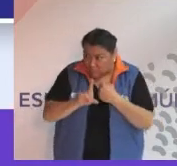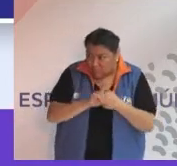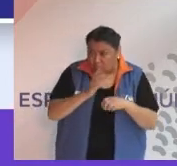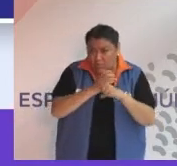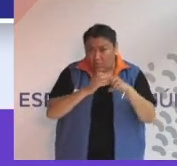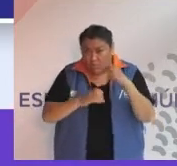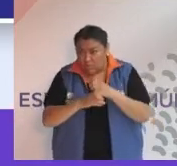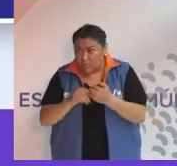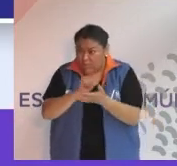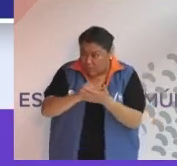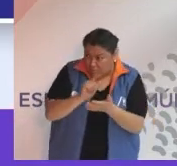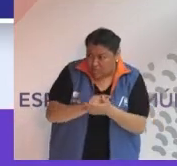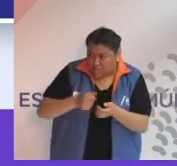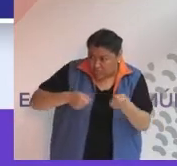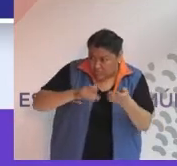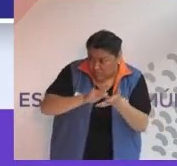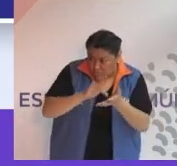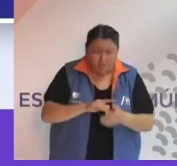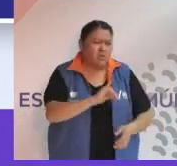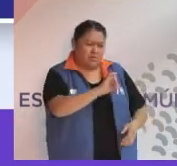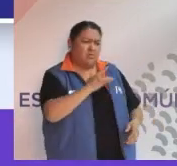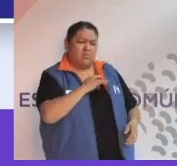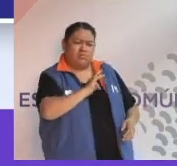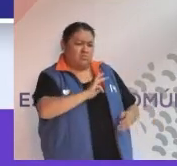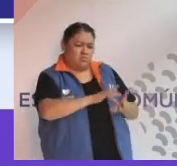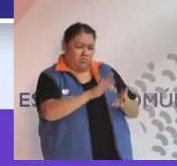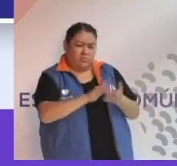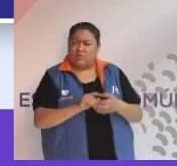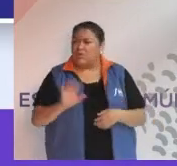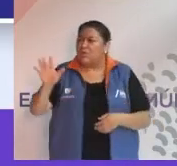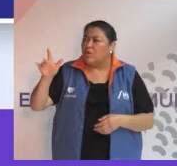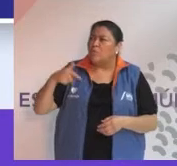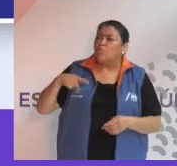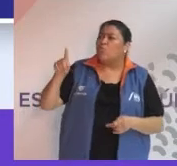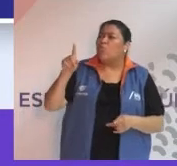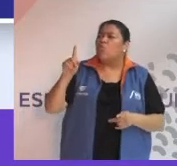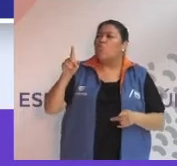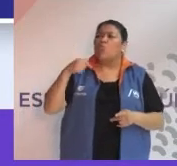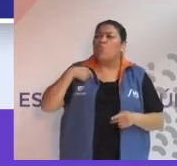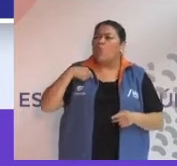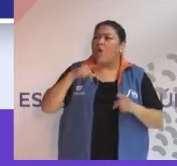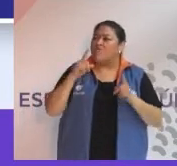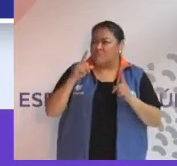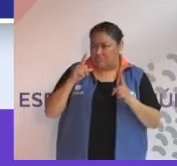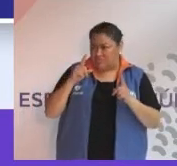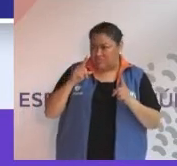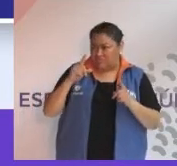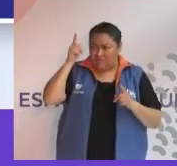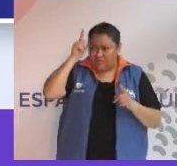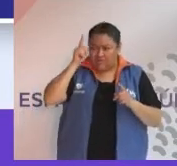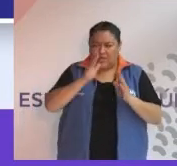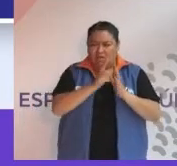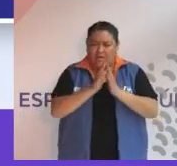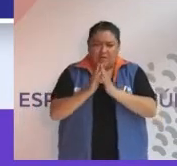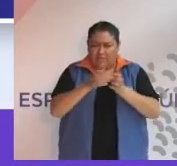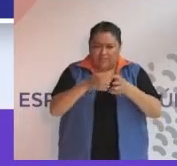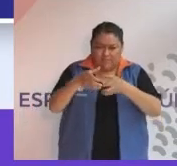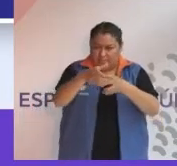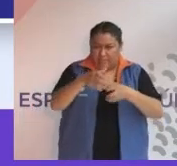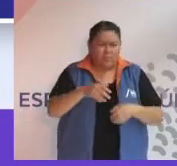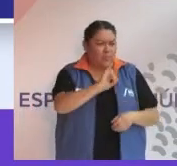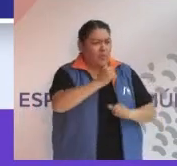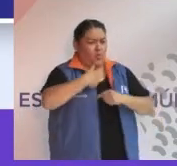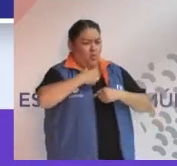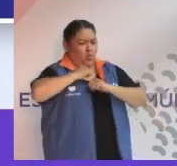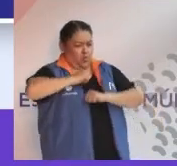cosas al agua y esas cosas? Ah, no, pues también. Oiga, ¿y en las peregrinaciones? No, yo soy el comisario, yo las organizo.